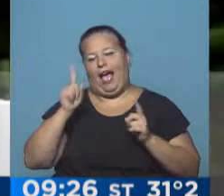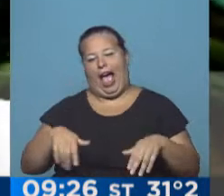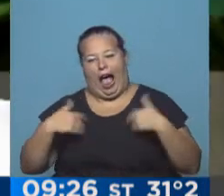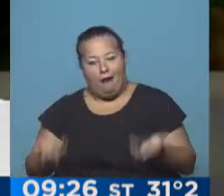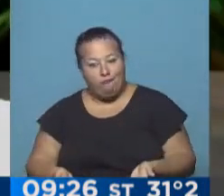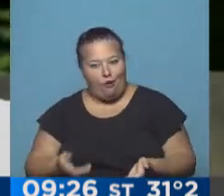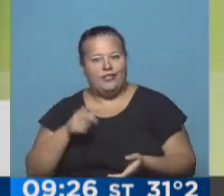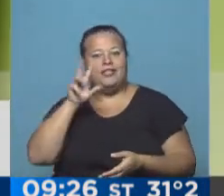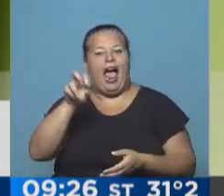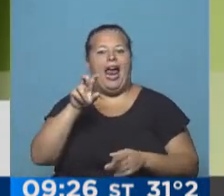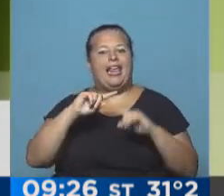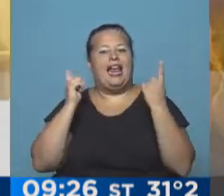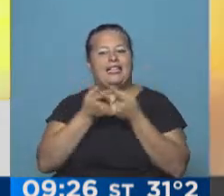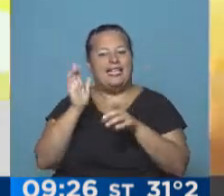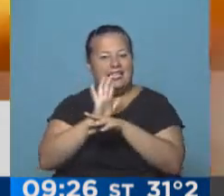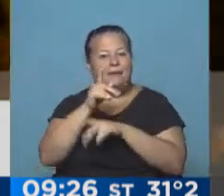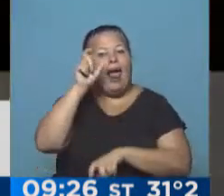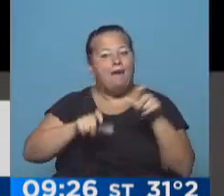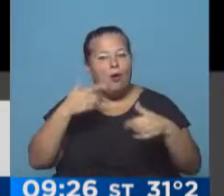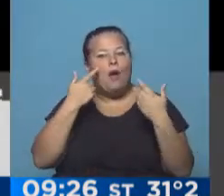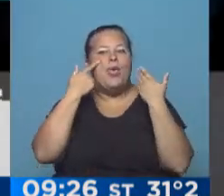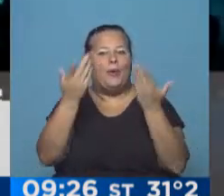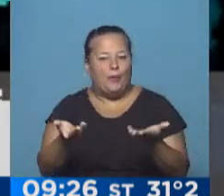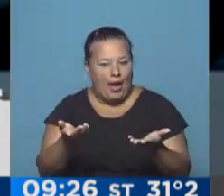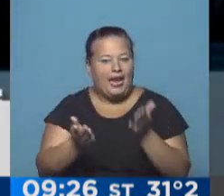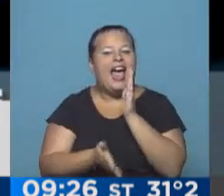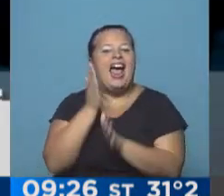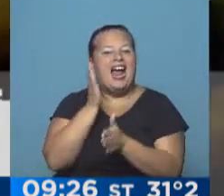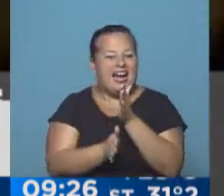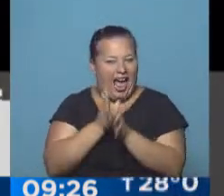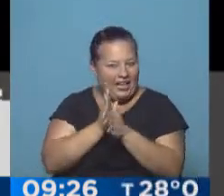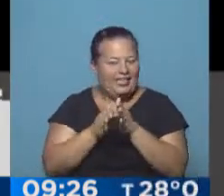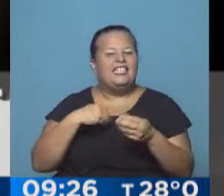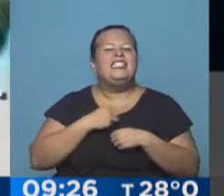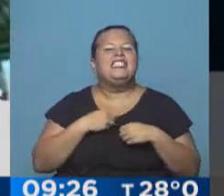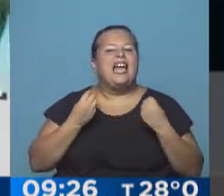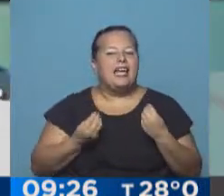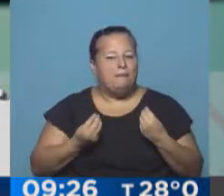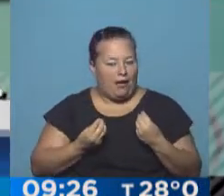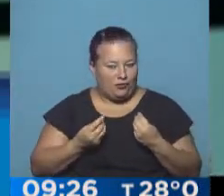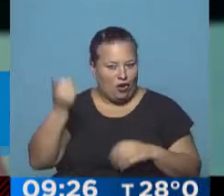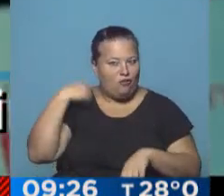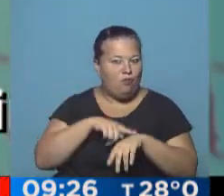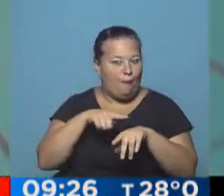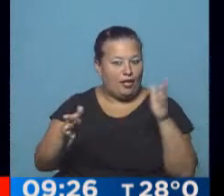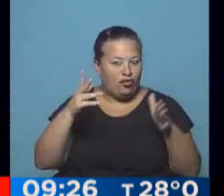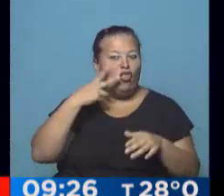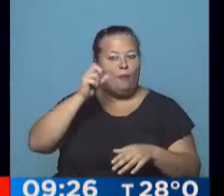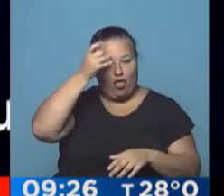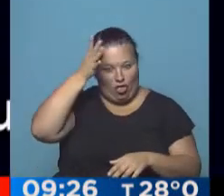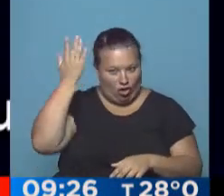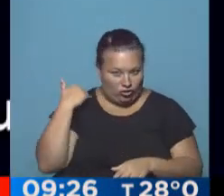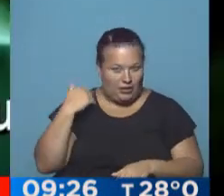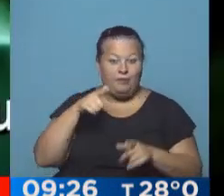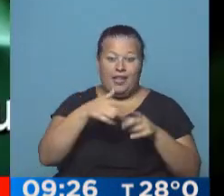alquiló una sala de cine para que la gente la pueda ir a ver gratuitamente y sentir qué es lo que pasó en este hecho ocurrido en 2012